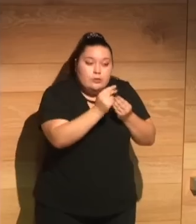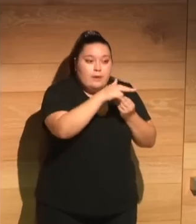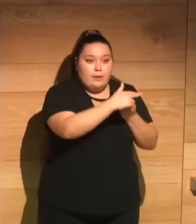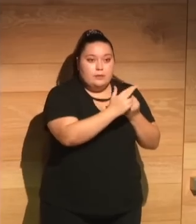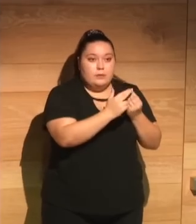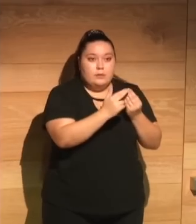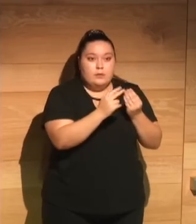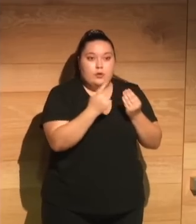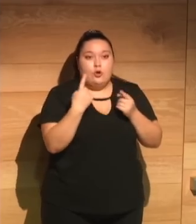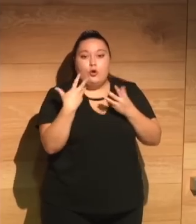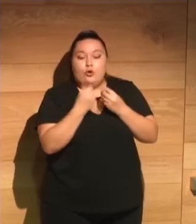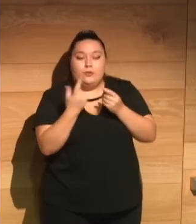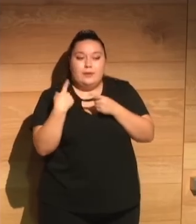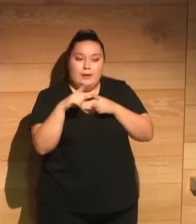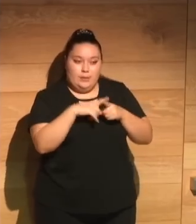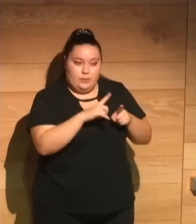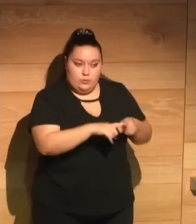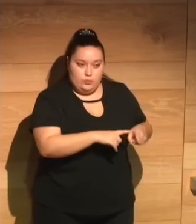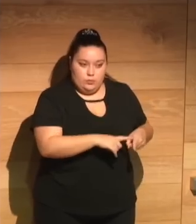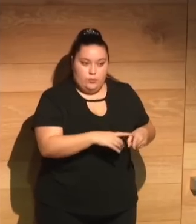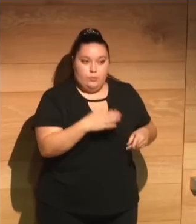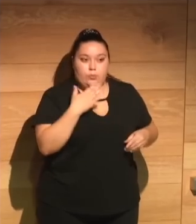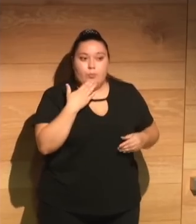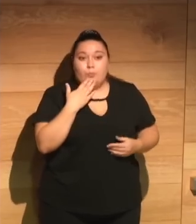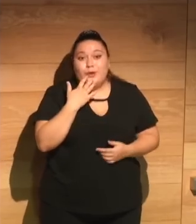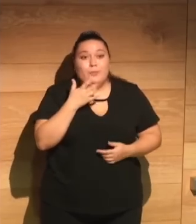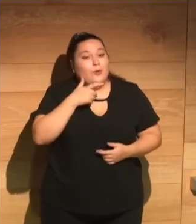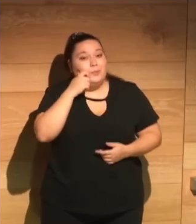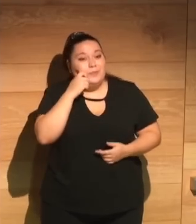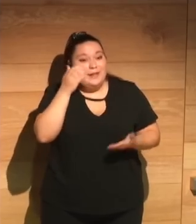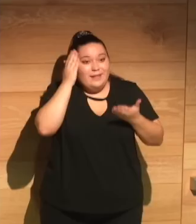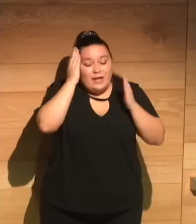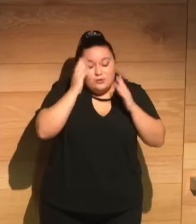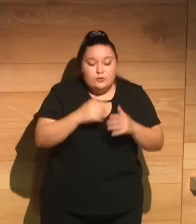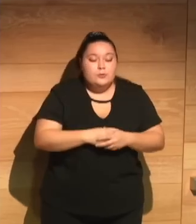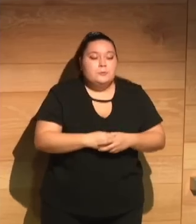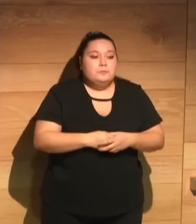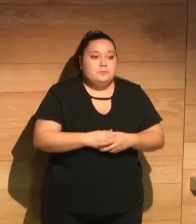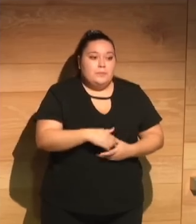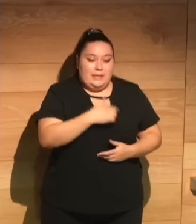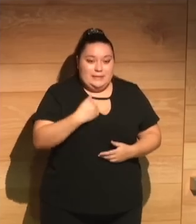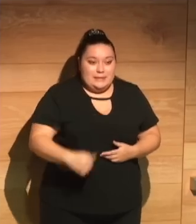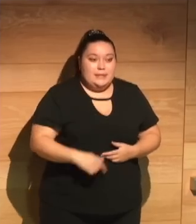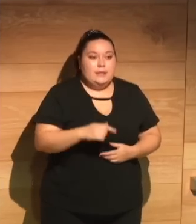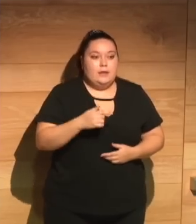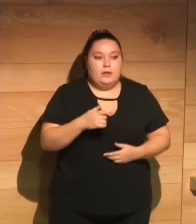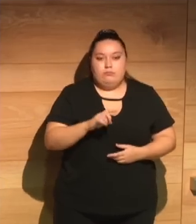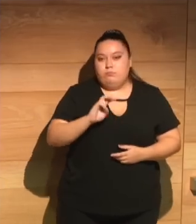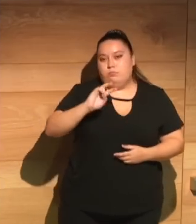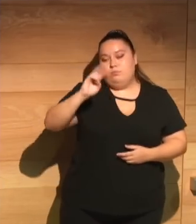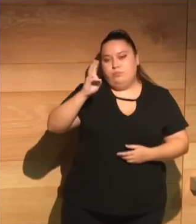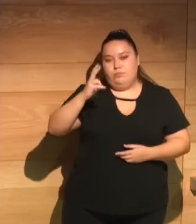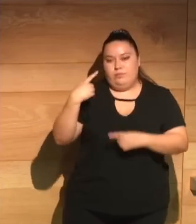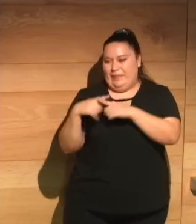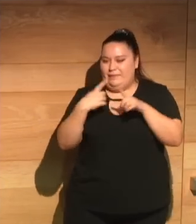con determinados elementos, con pieles de asno, por ejemplo, sucedía en China, en Java era con pieles de búfalo endurecidas, y